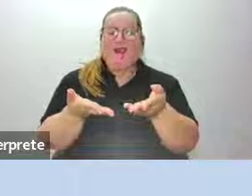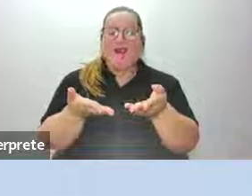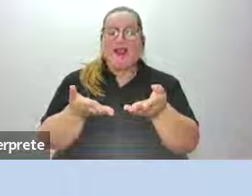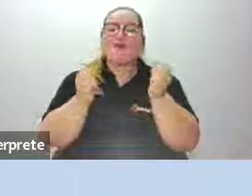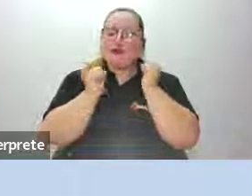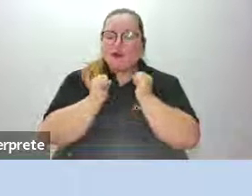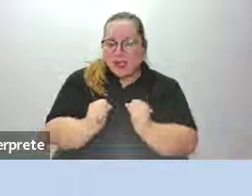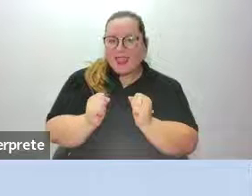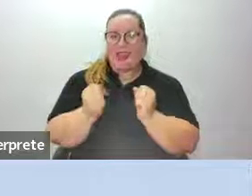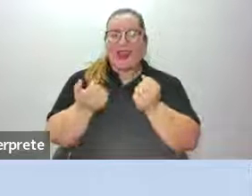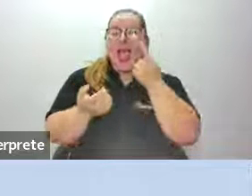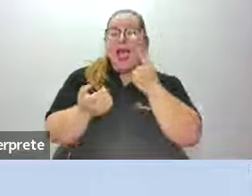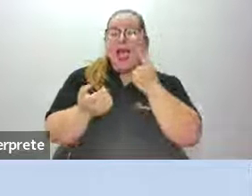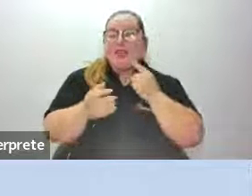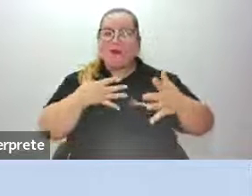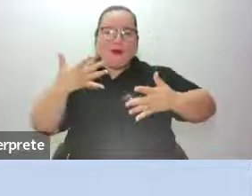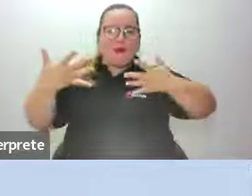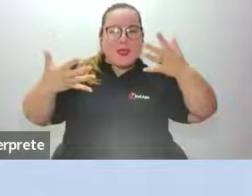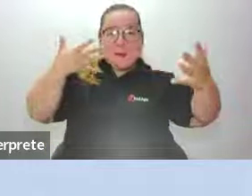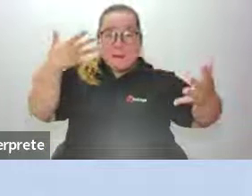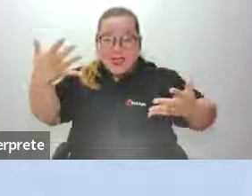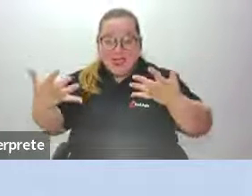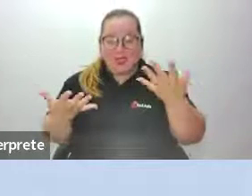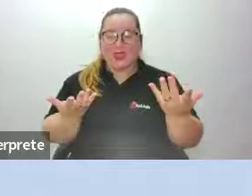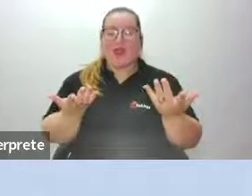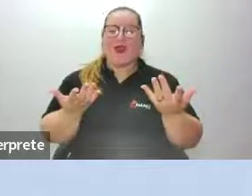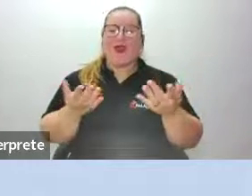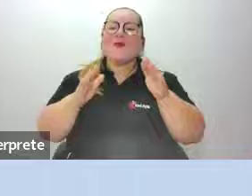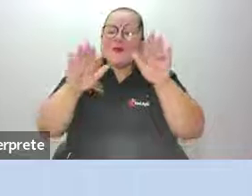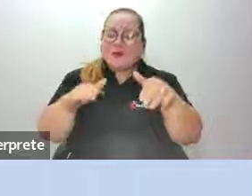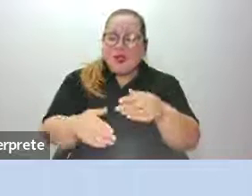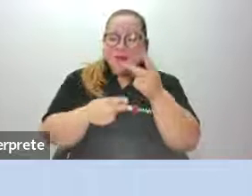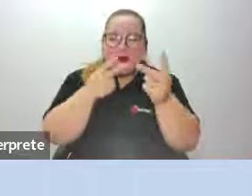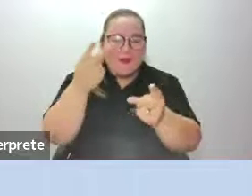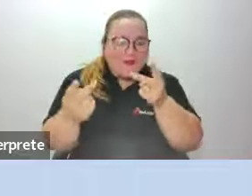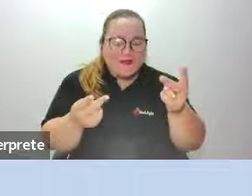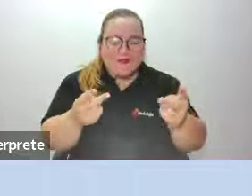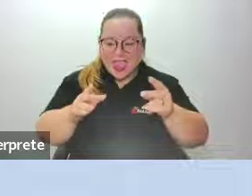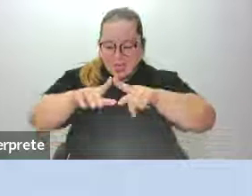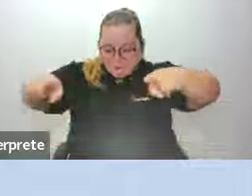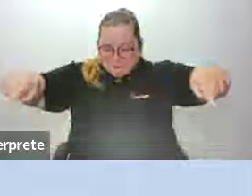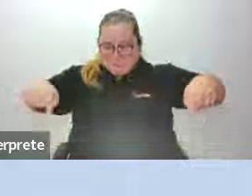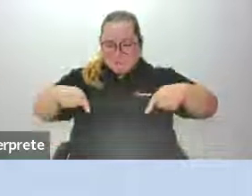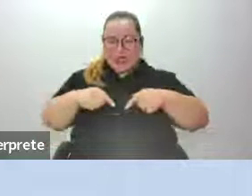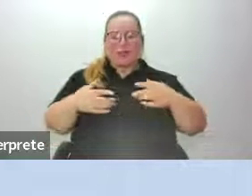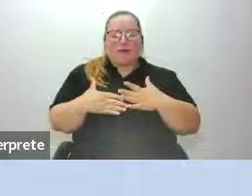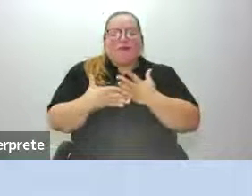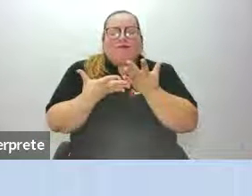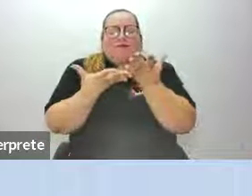posibilidad de, a través del movimiento y el uso de este movimiento en el espacio, poder transmitir y poder